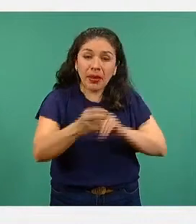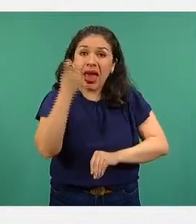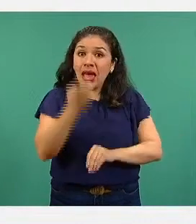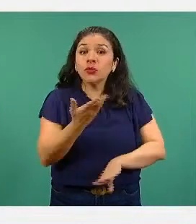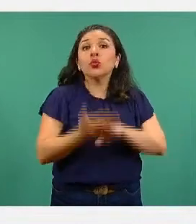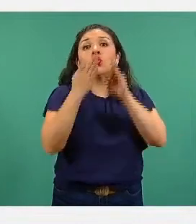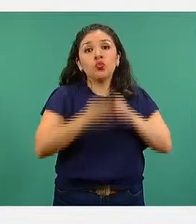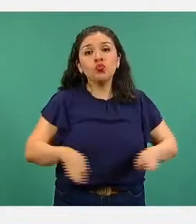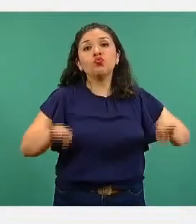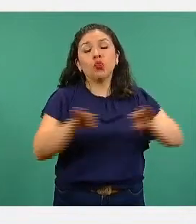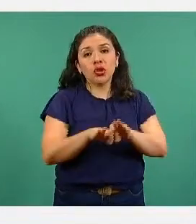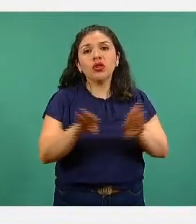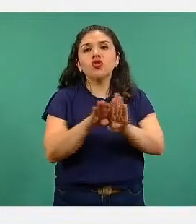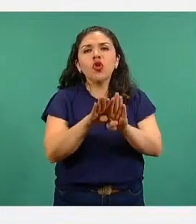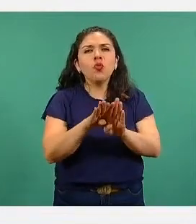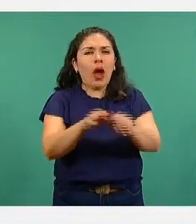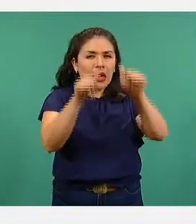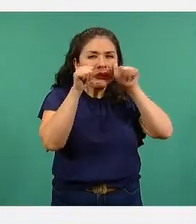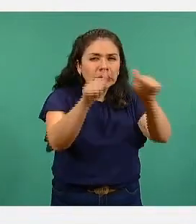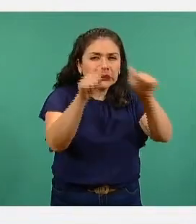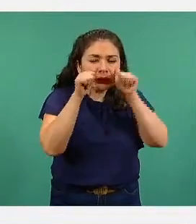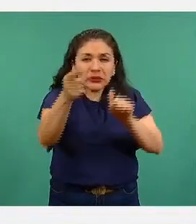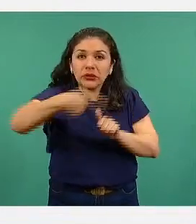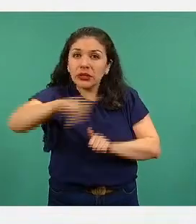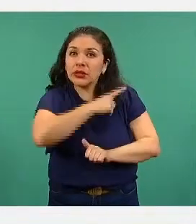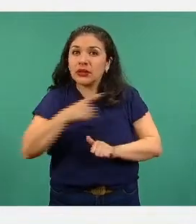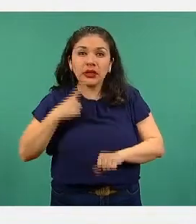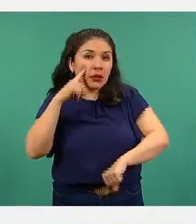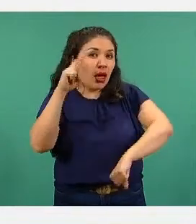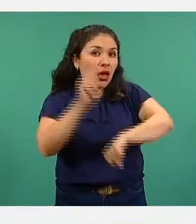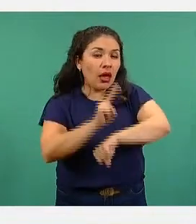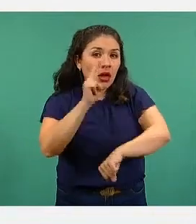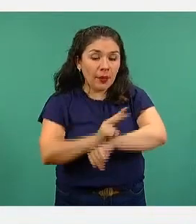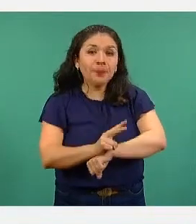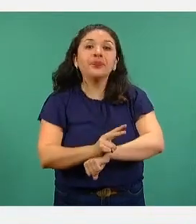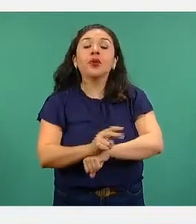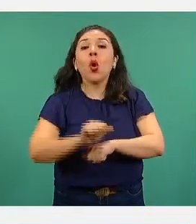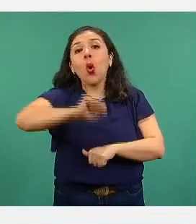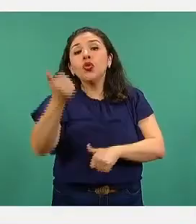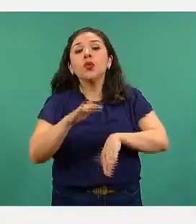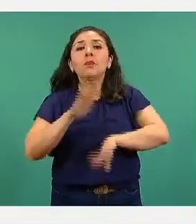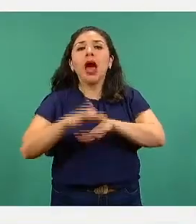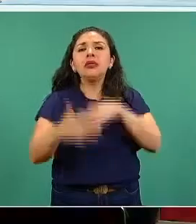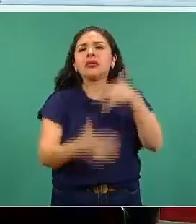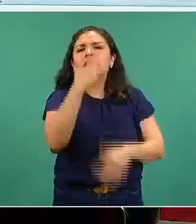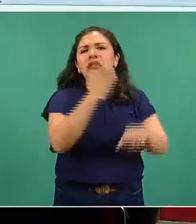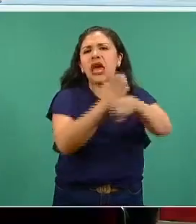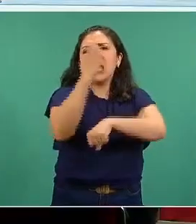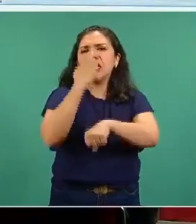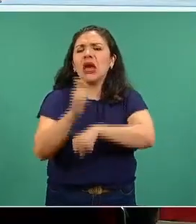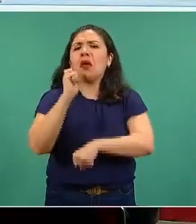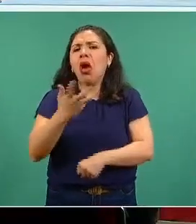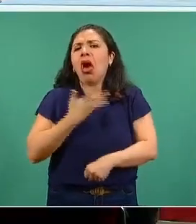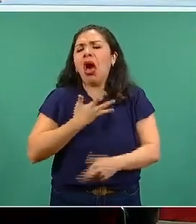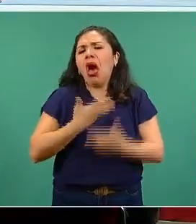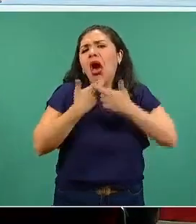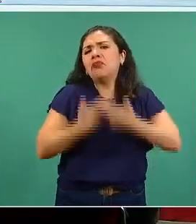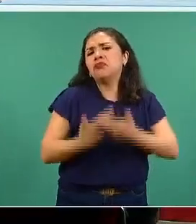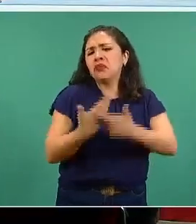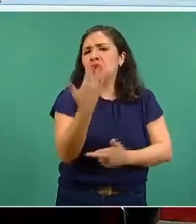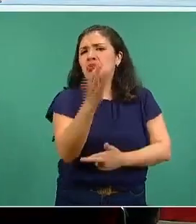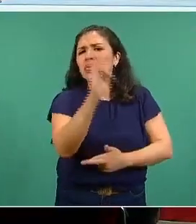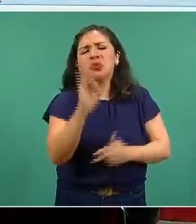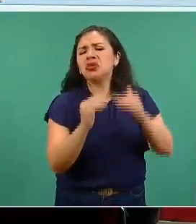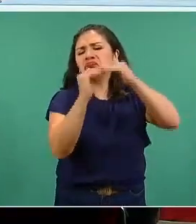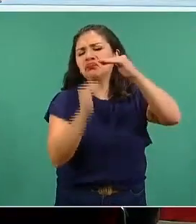muy importante, la focalización que se tiene que observar, y 15 entidades tienen menos del 50%